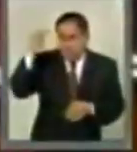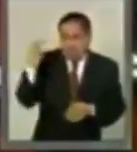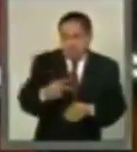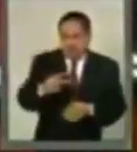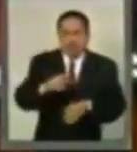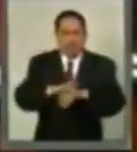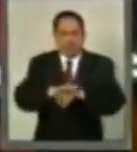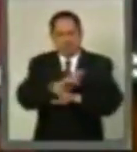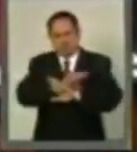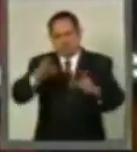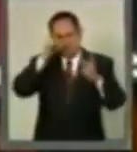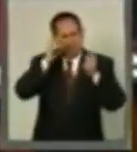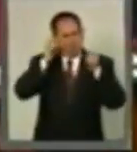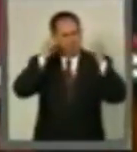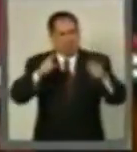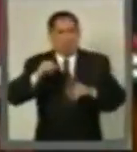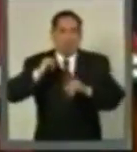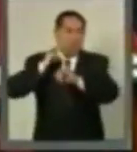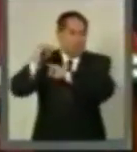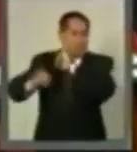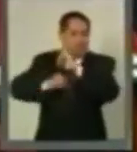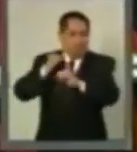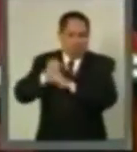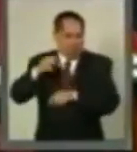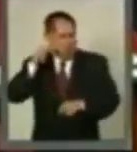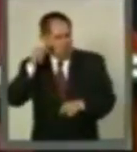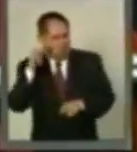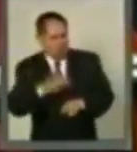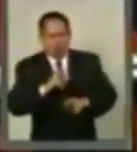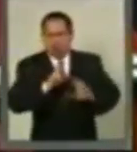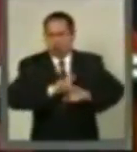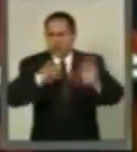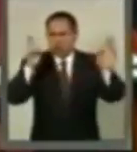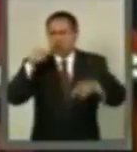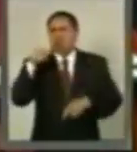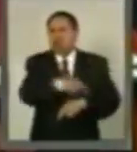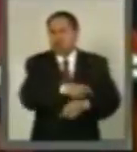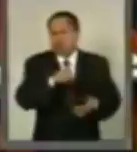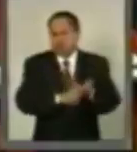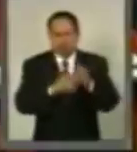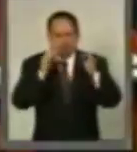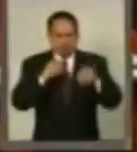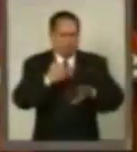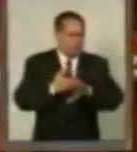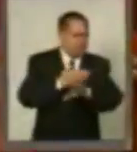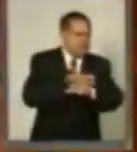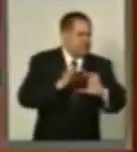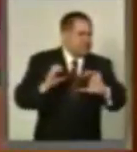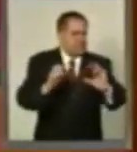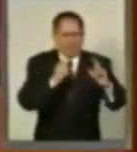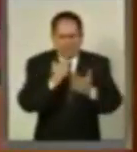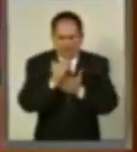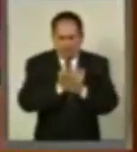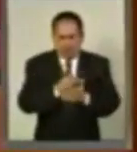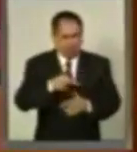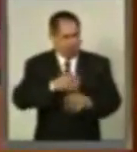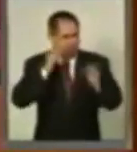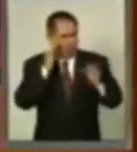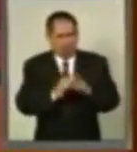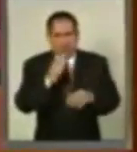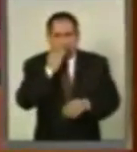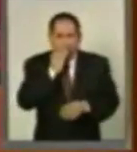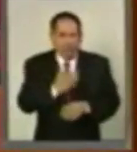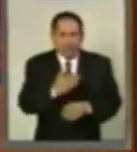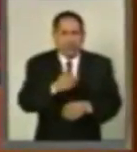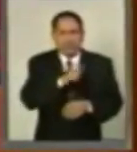es reconocido por organismos internacionales como líder en la materia de prevención de desastres. Y ahí están